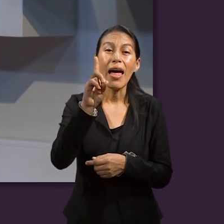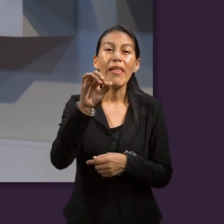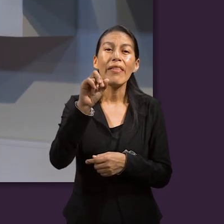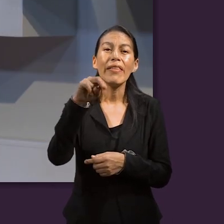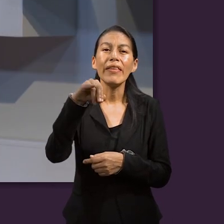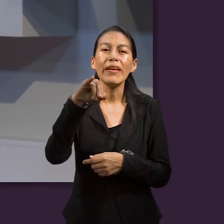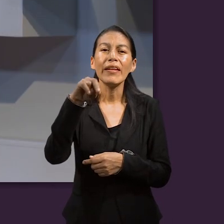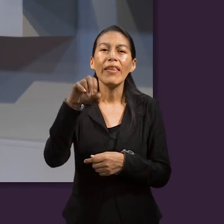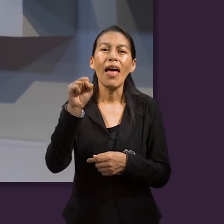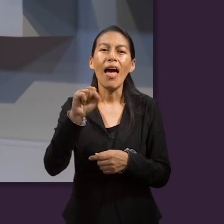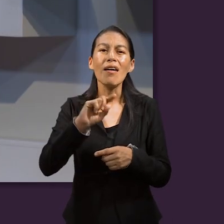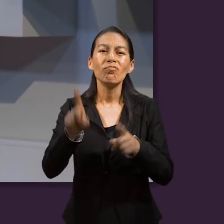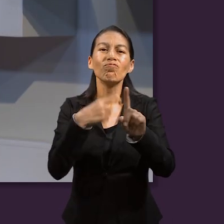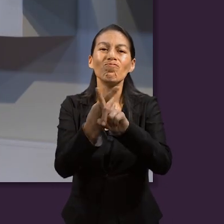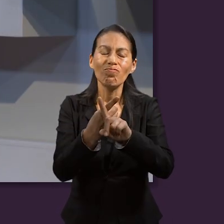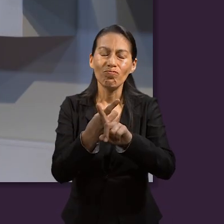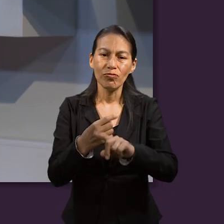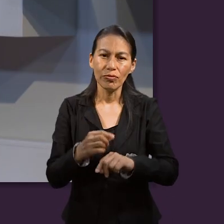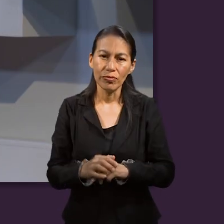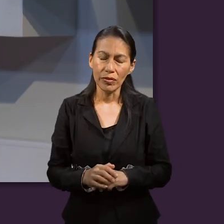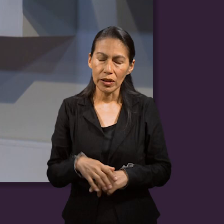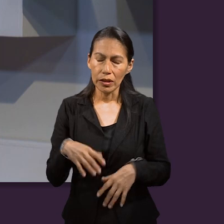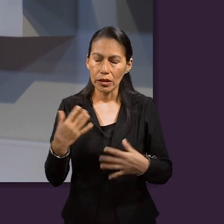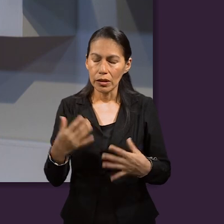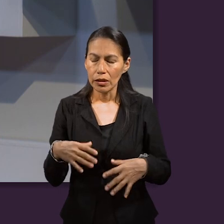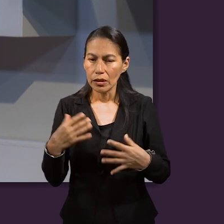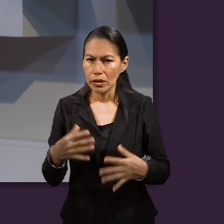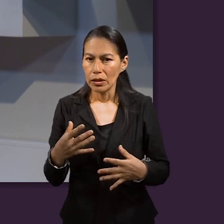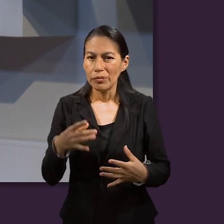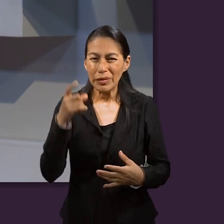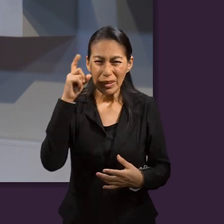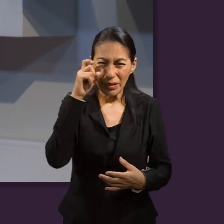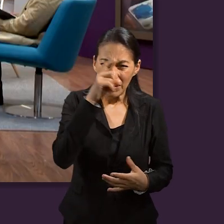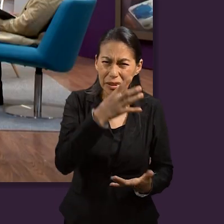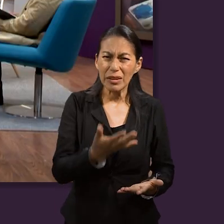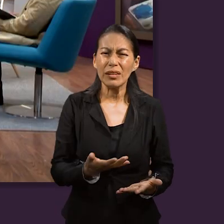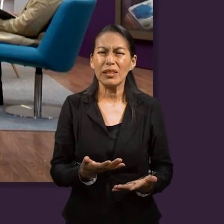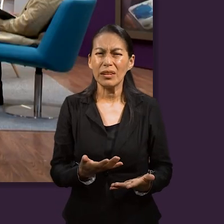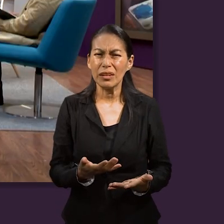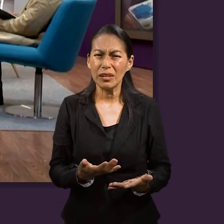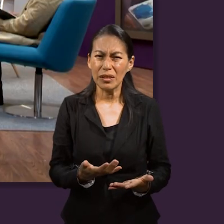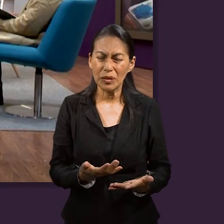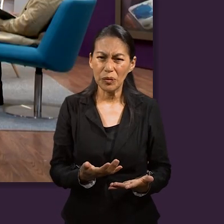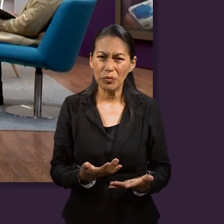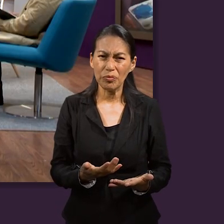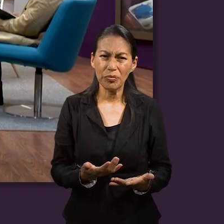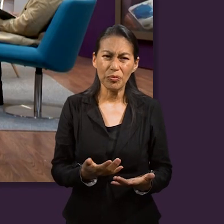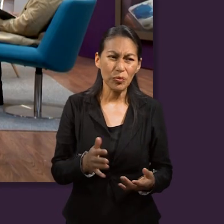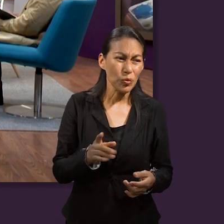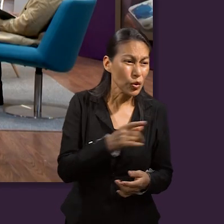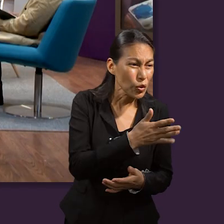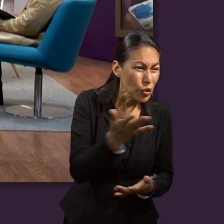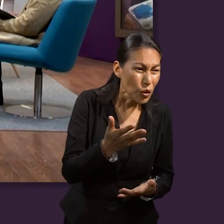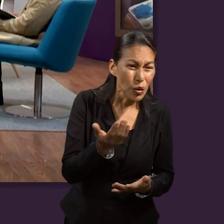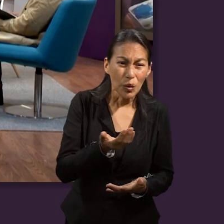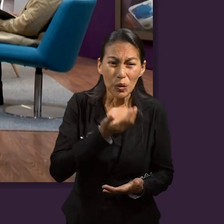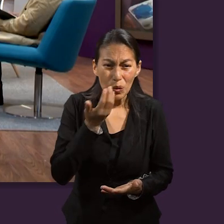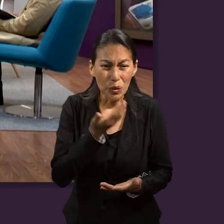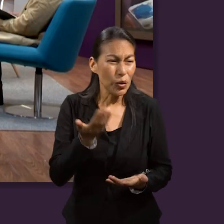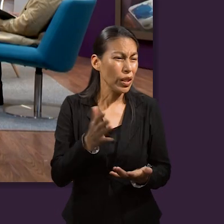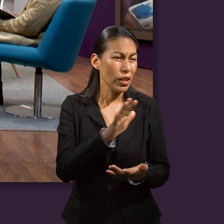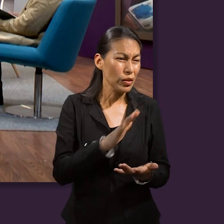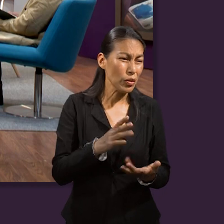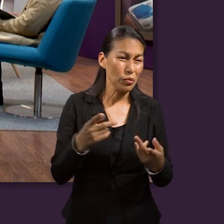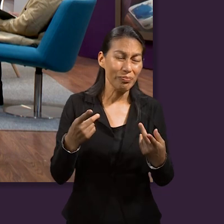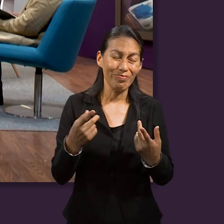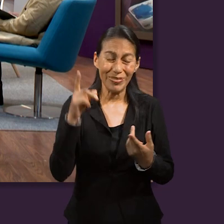hijos tal vez tuvo enfrentó una situación complicada tanto por la cultura tanto por por él mismo el mismo